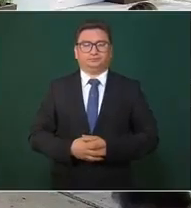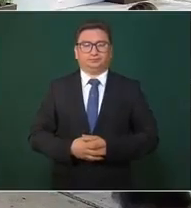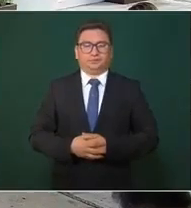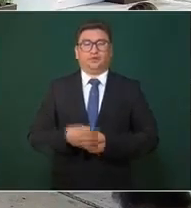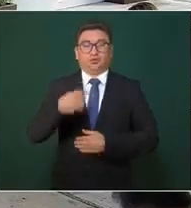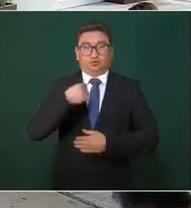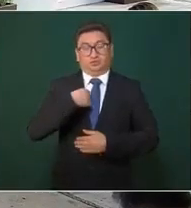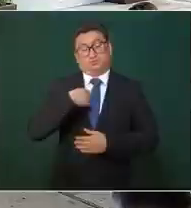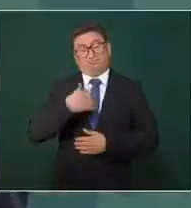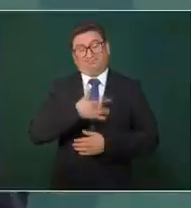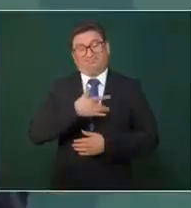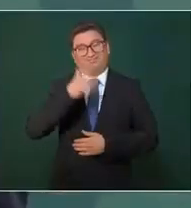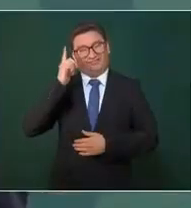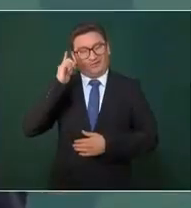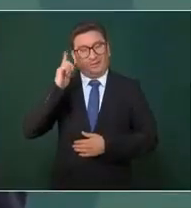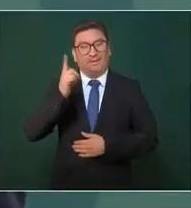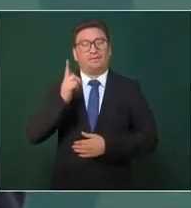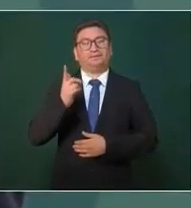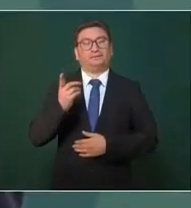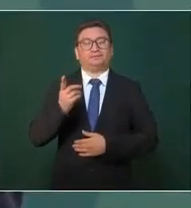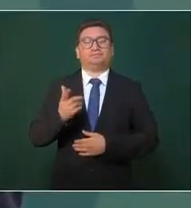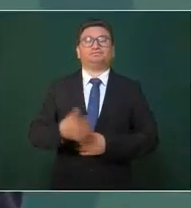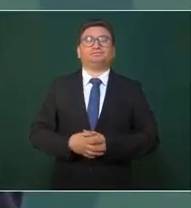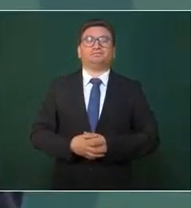Y yo espero que los